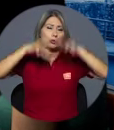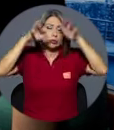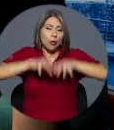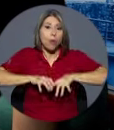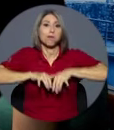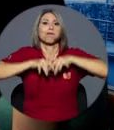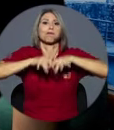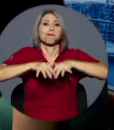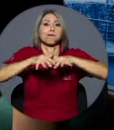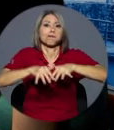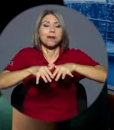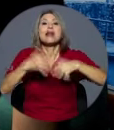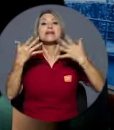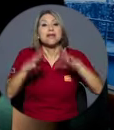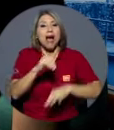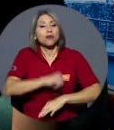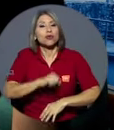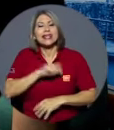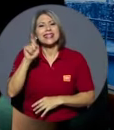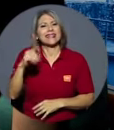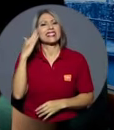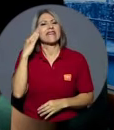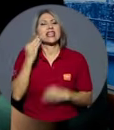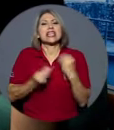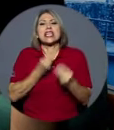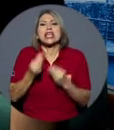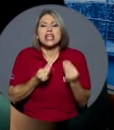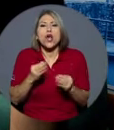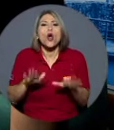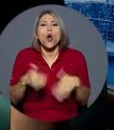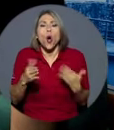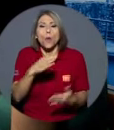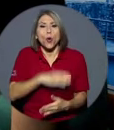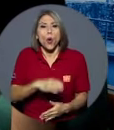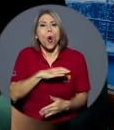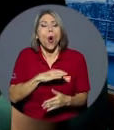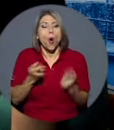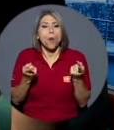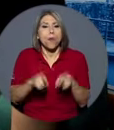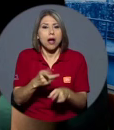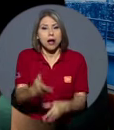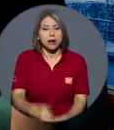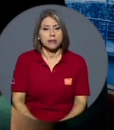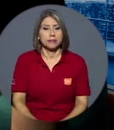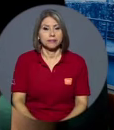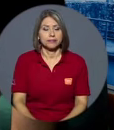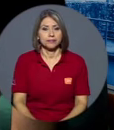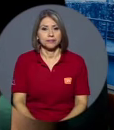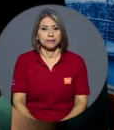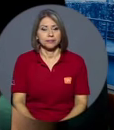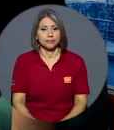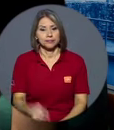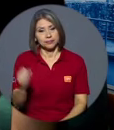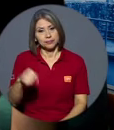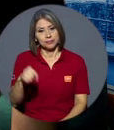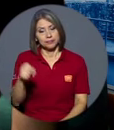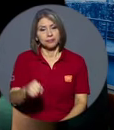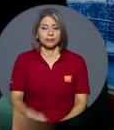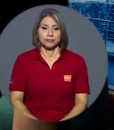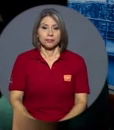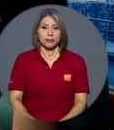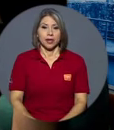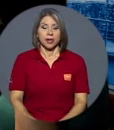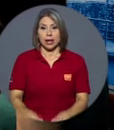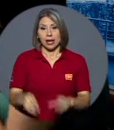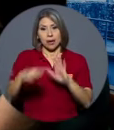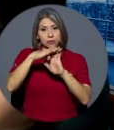preparación y un mejor conocimiento de dónde están y qué tienen que hacer y cómo comportarse en caso de estos eventos. Sí,